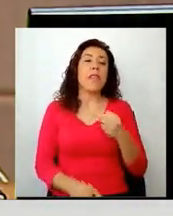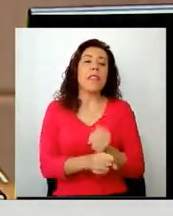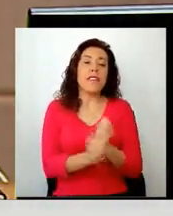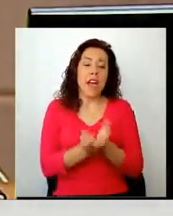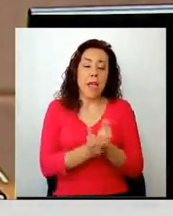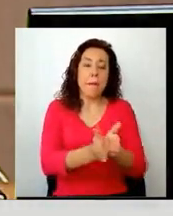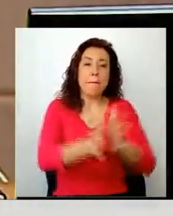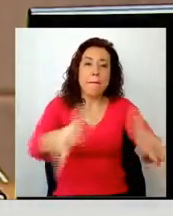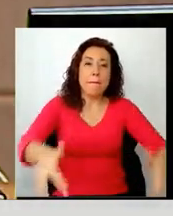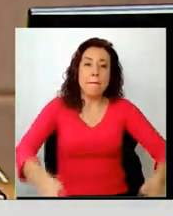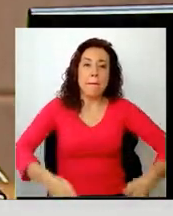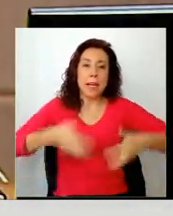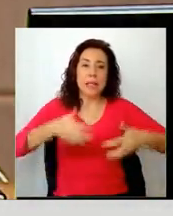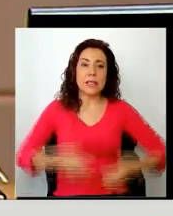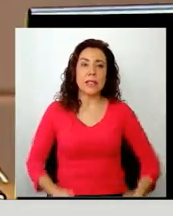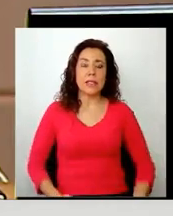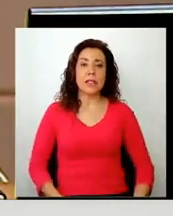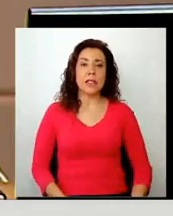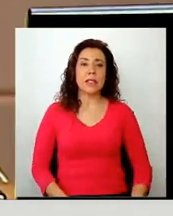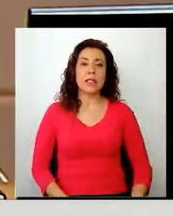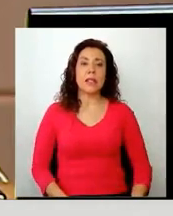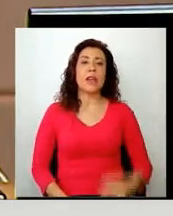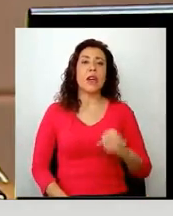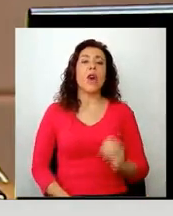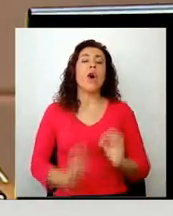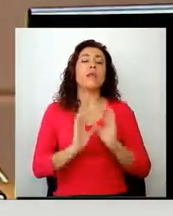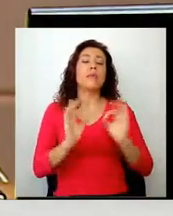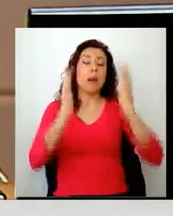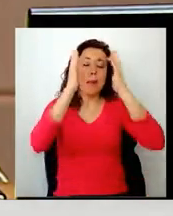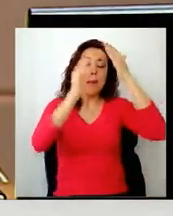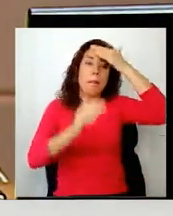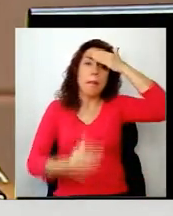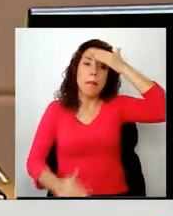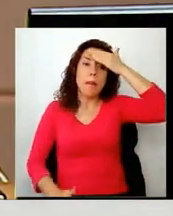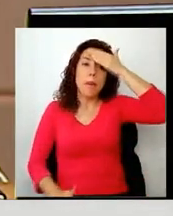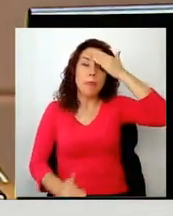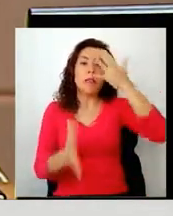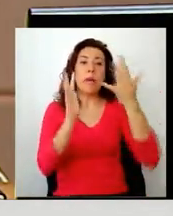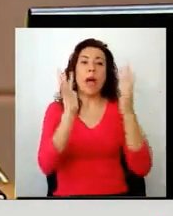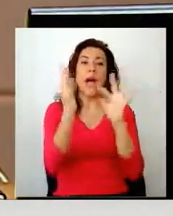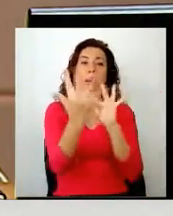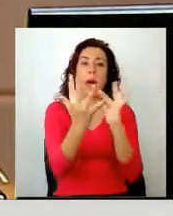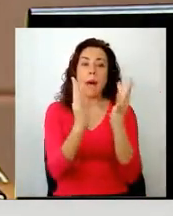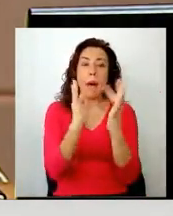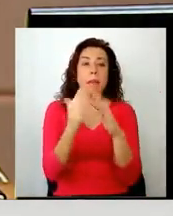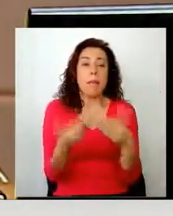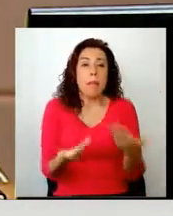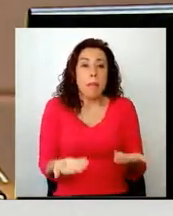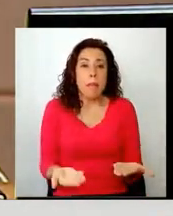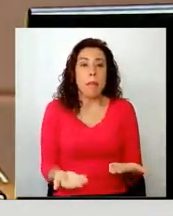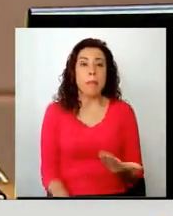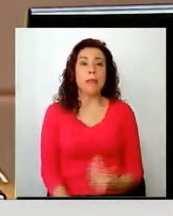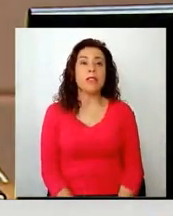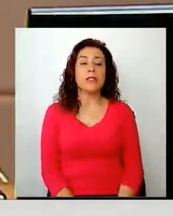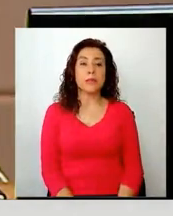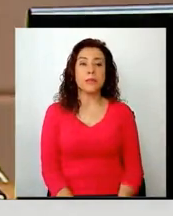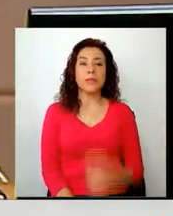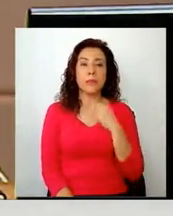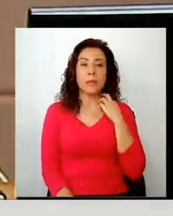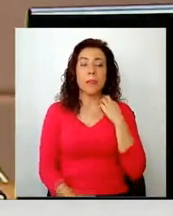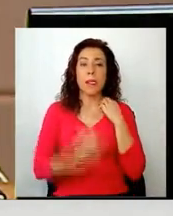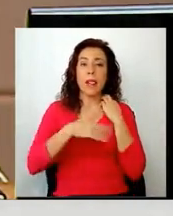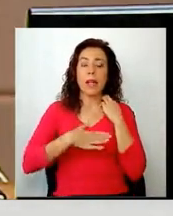quienes mantienen en especial preocupación por el medio ambiente por eso para finalizar queremos señalar